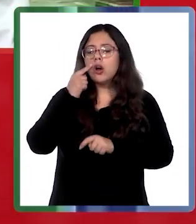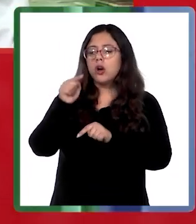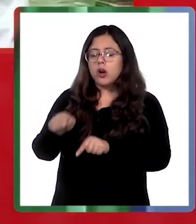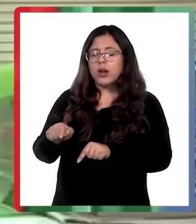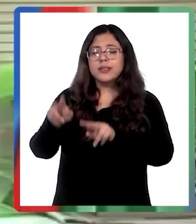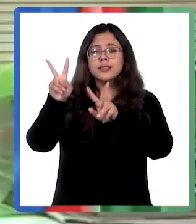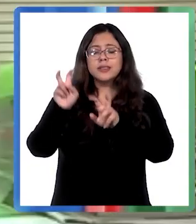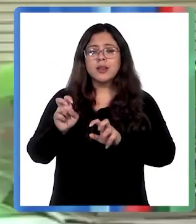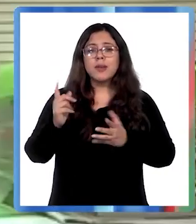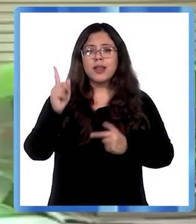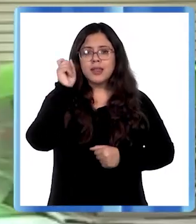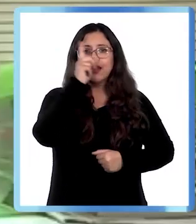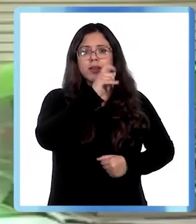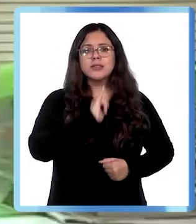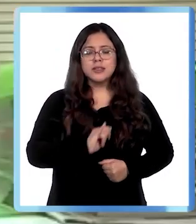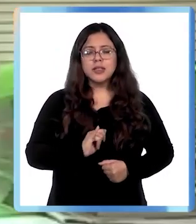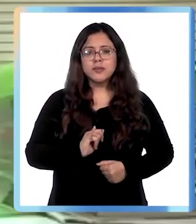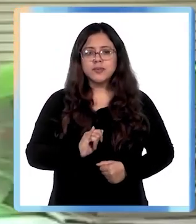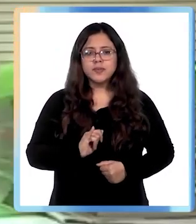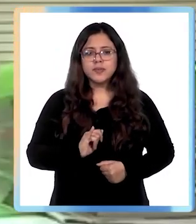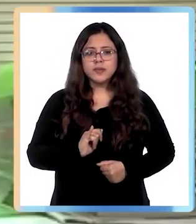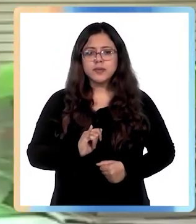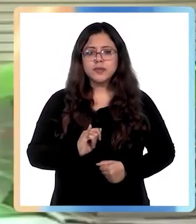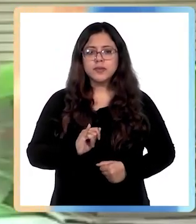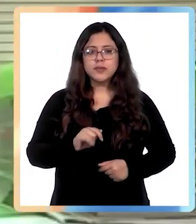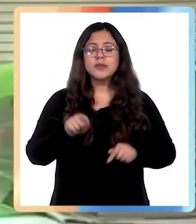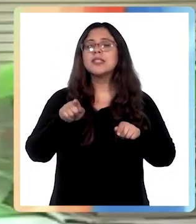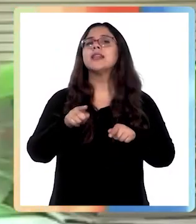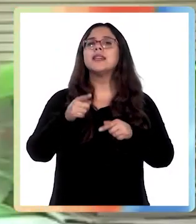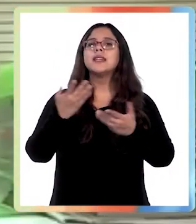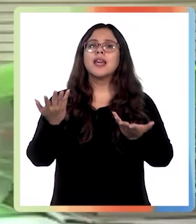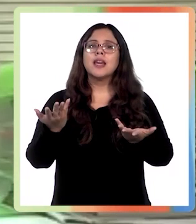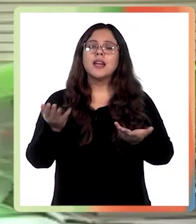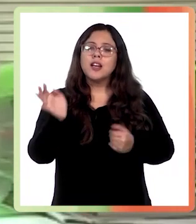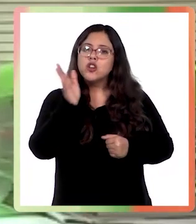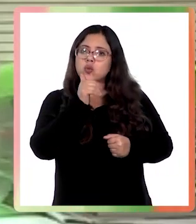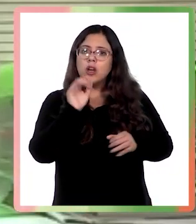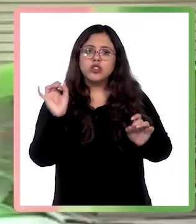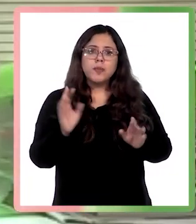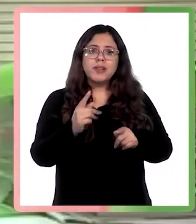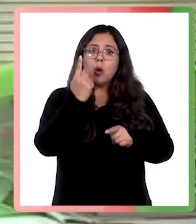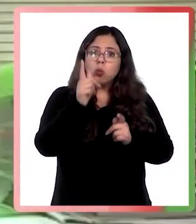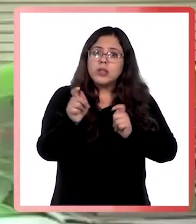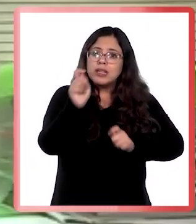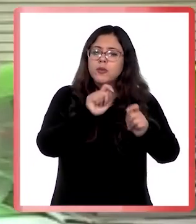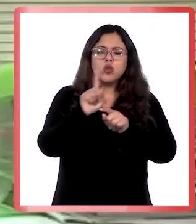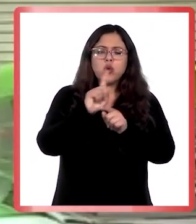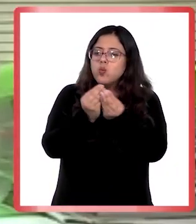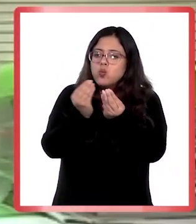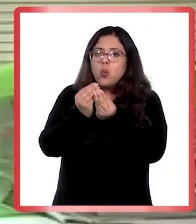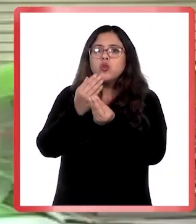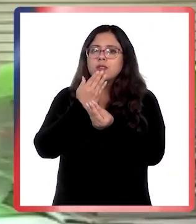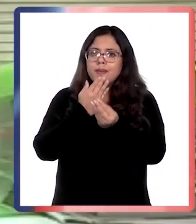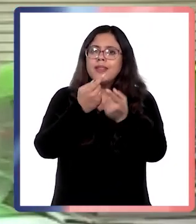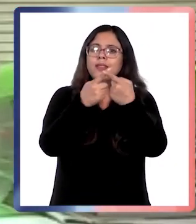es difícil, ¿ya? Y es difícil porque no hay una sola receta, sino que hay tantas recetas como pacientes,